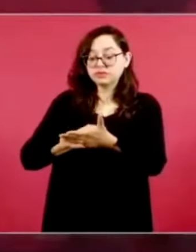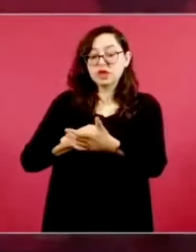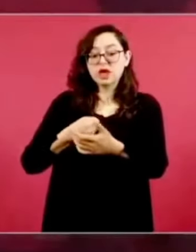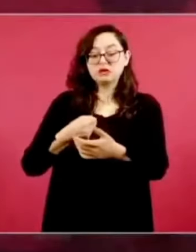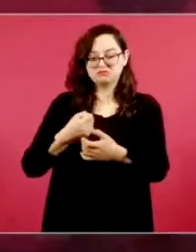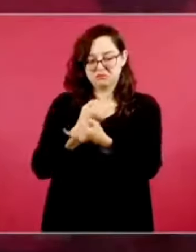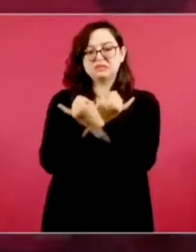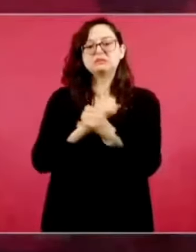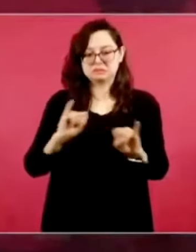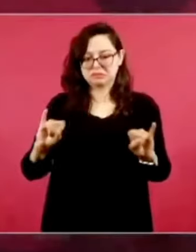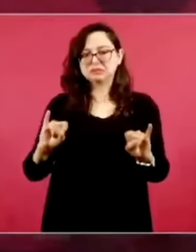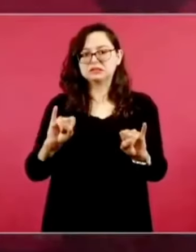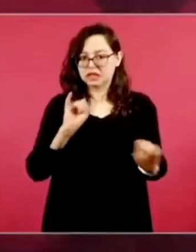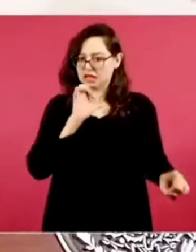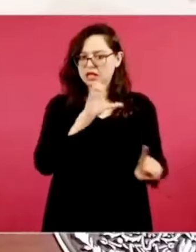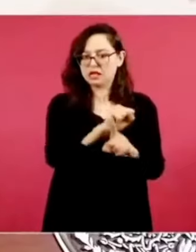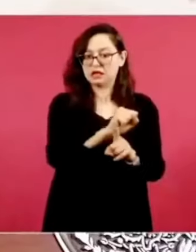justicia,